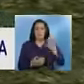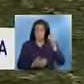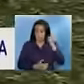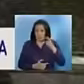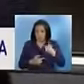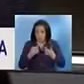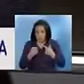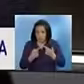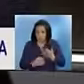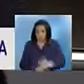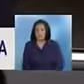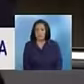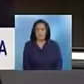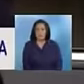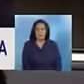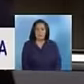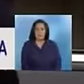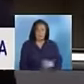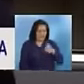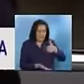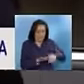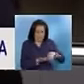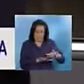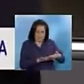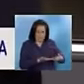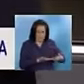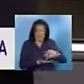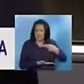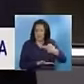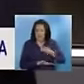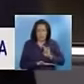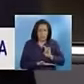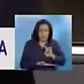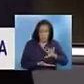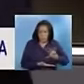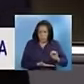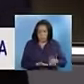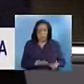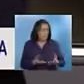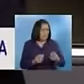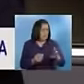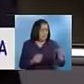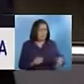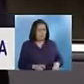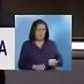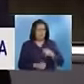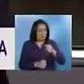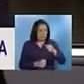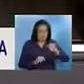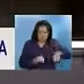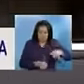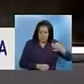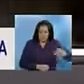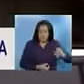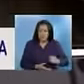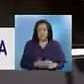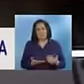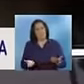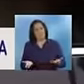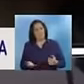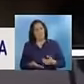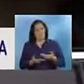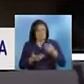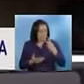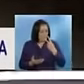declaraciones. Esa carta que decían que era de Hugo Chávez, que muchos medios afirmaron que era valedera, un simple